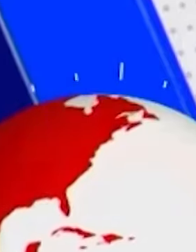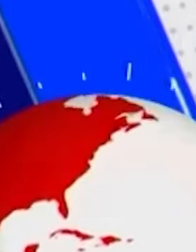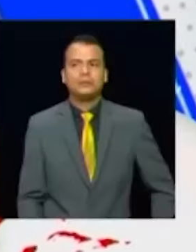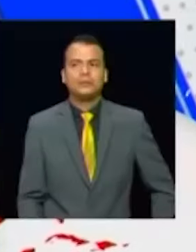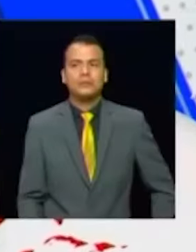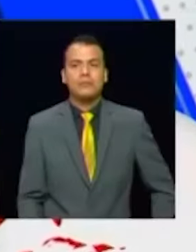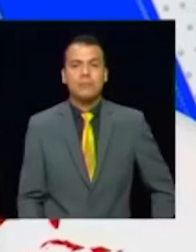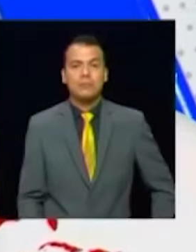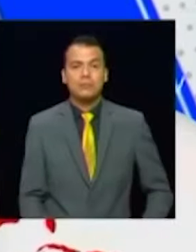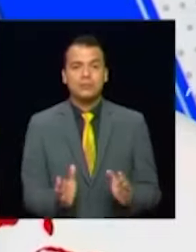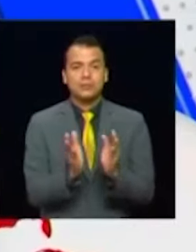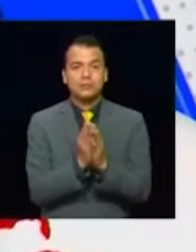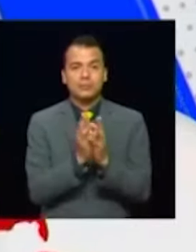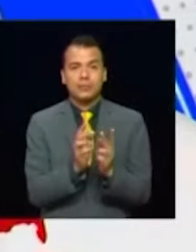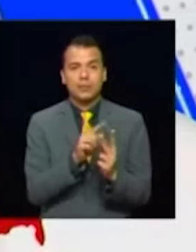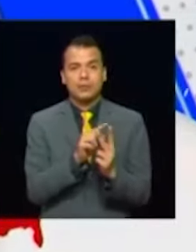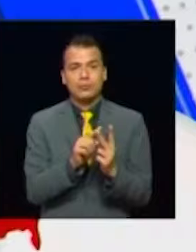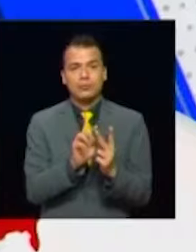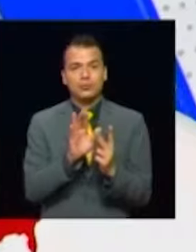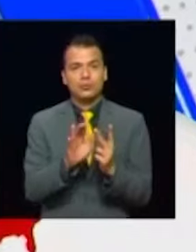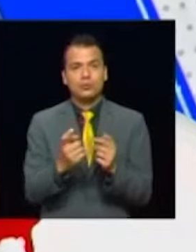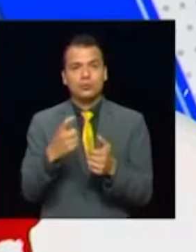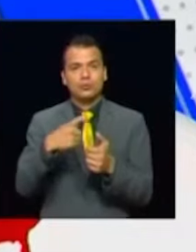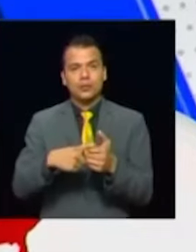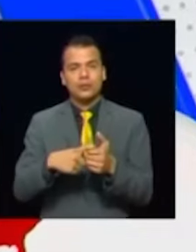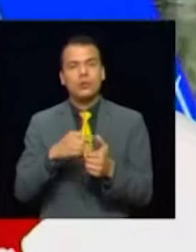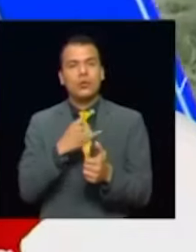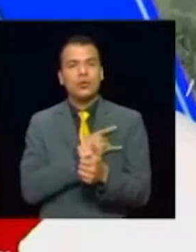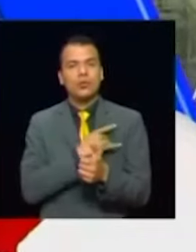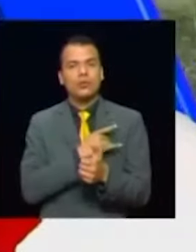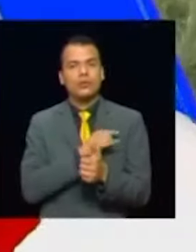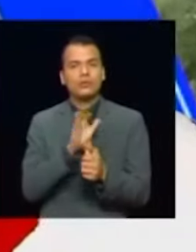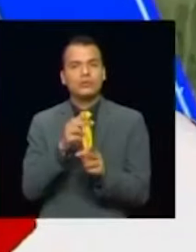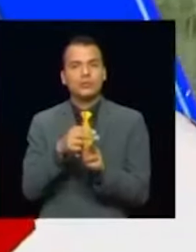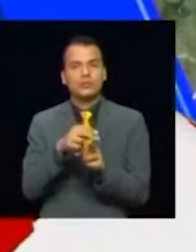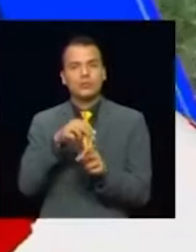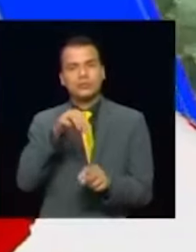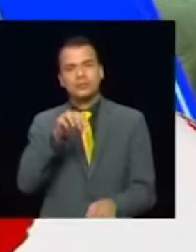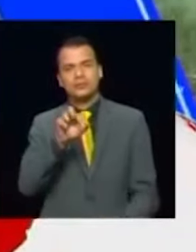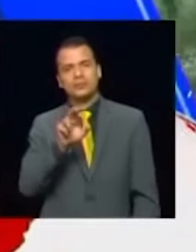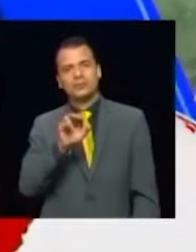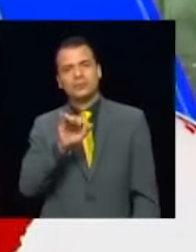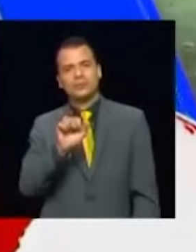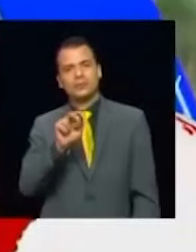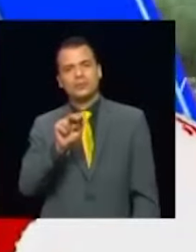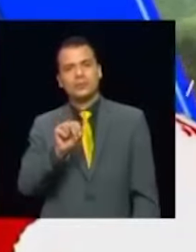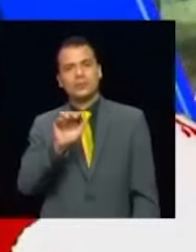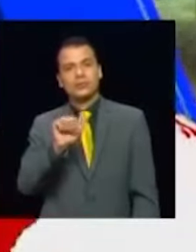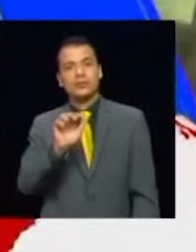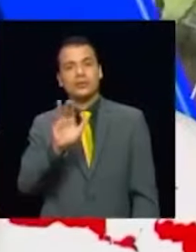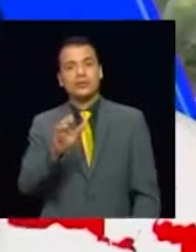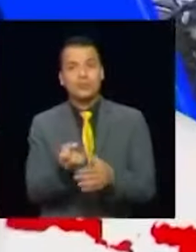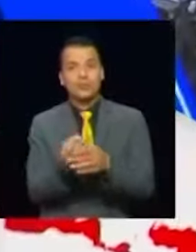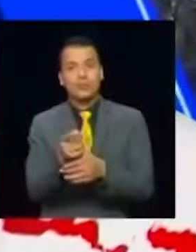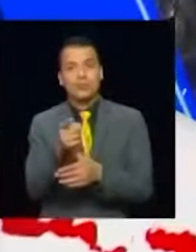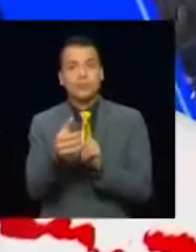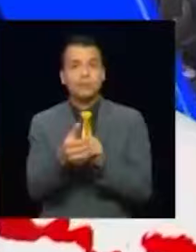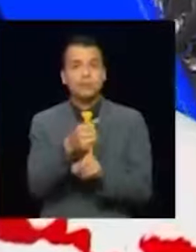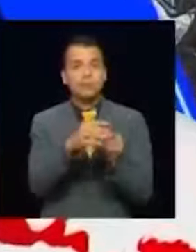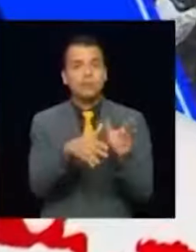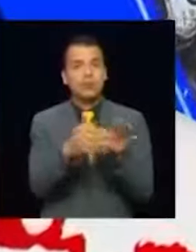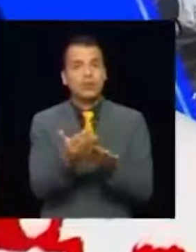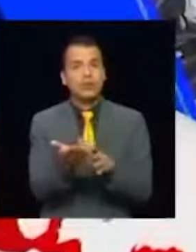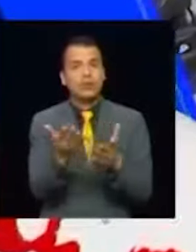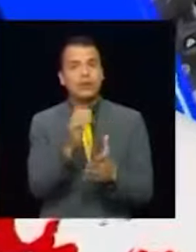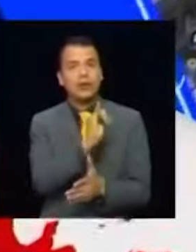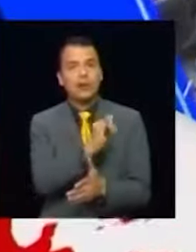Dos jóvenes estudiantes de psicología de la Universidad Mariana de Pasto fueron encontradas sin vida en la vía que conduce al corregimiento de Villacolombia en Jamundí. Habían llegado